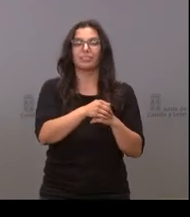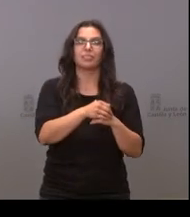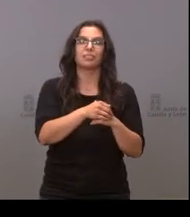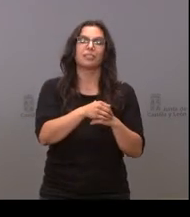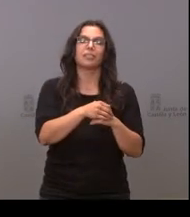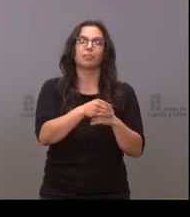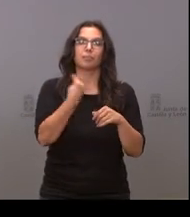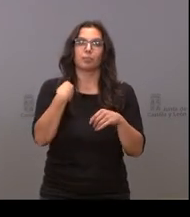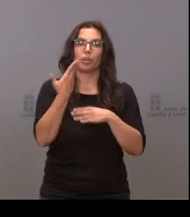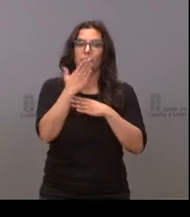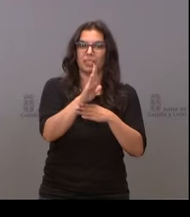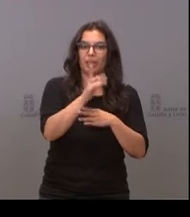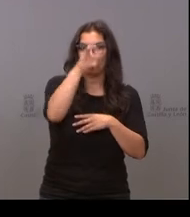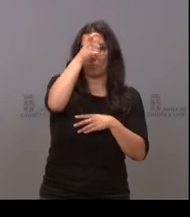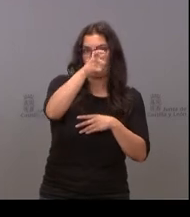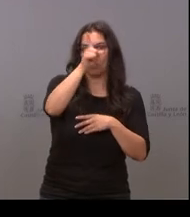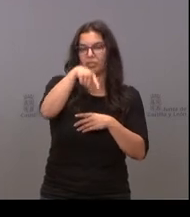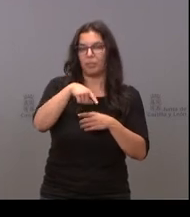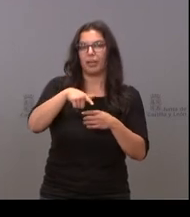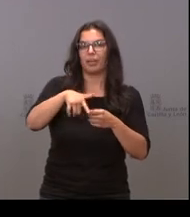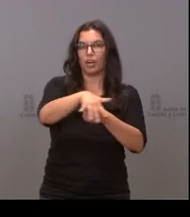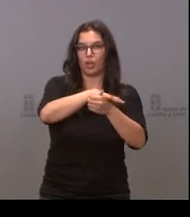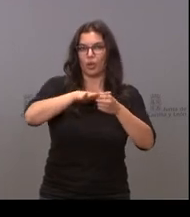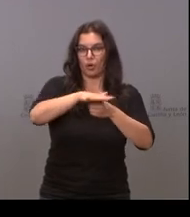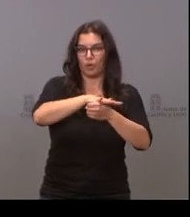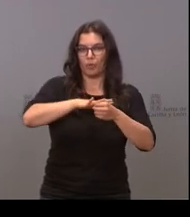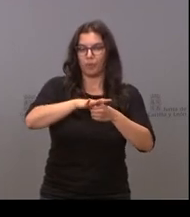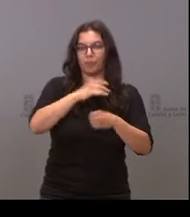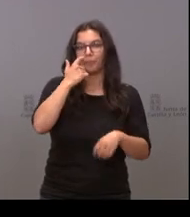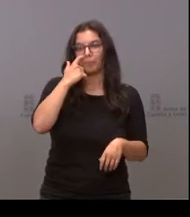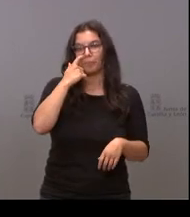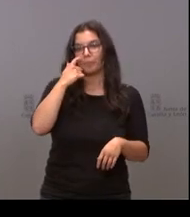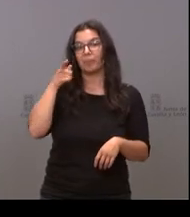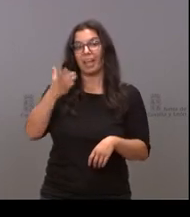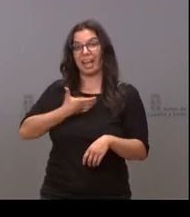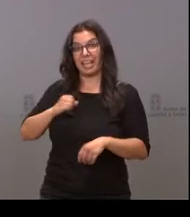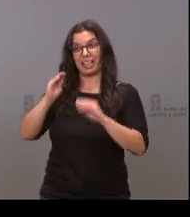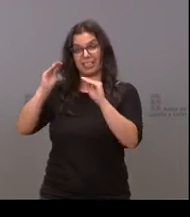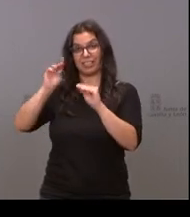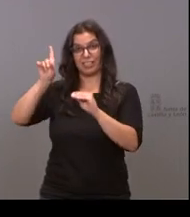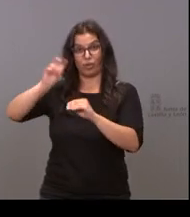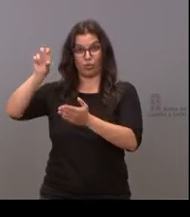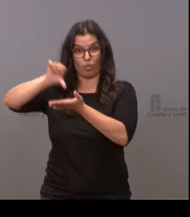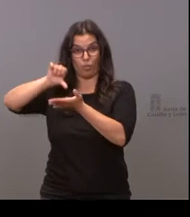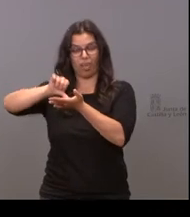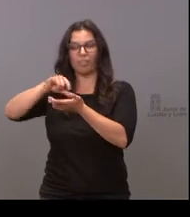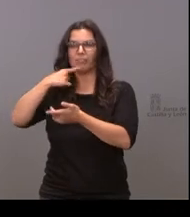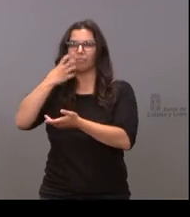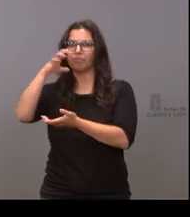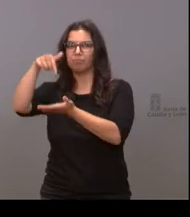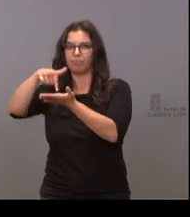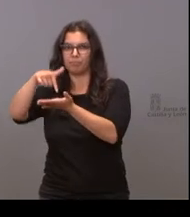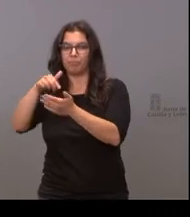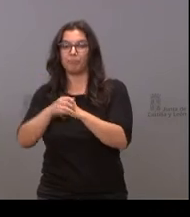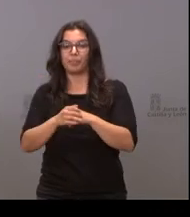municipio pero también el de todos los vecinos y hacía unas reclamaciones al ministro y alguien del equipo del